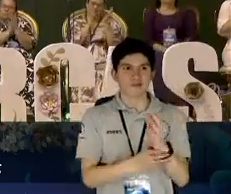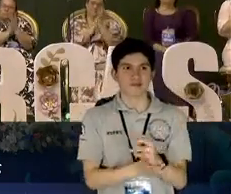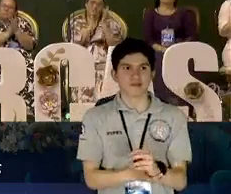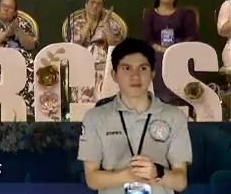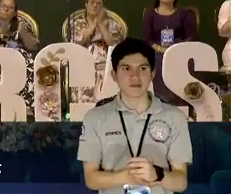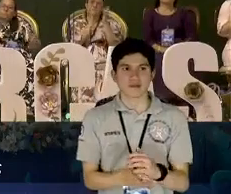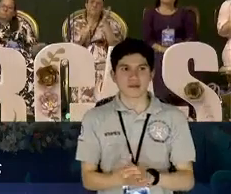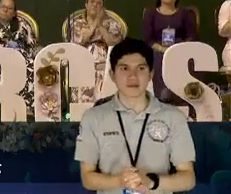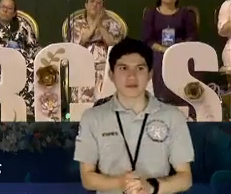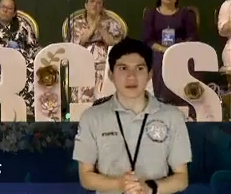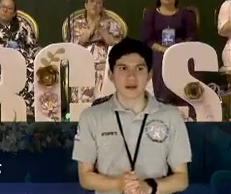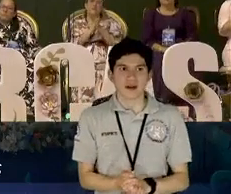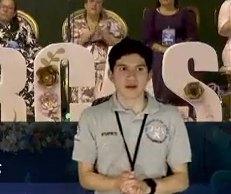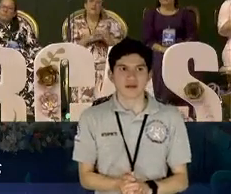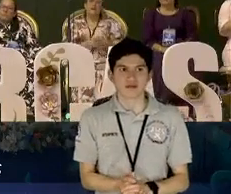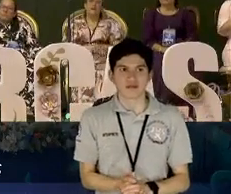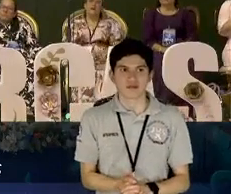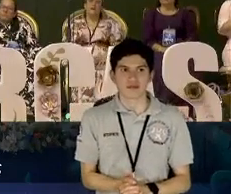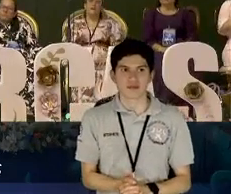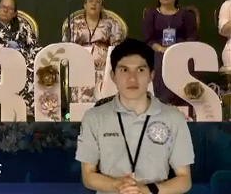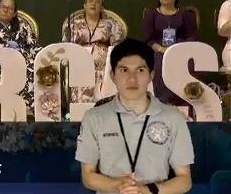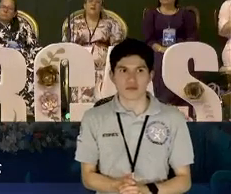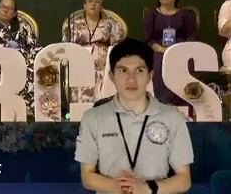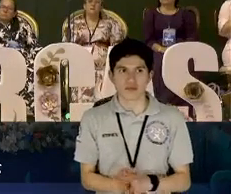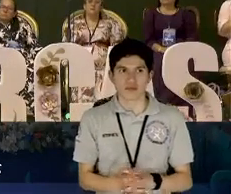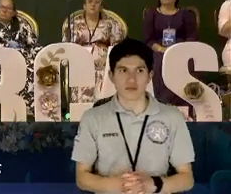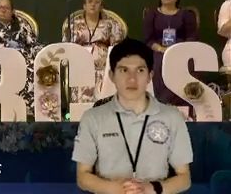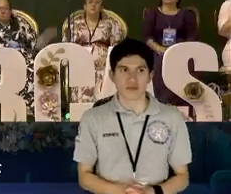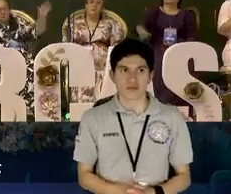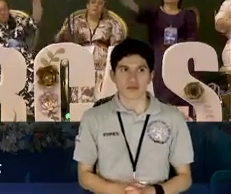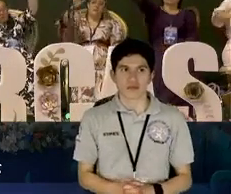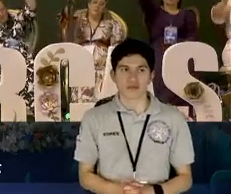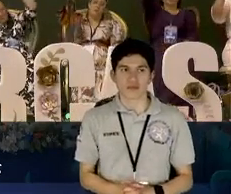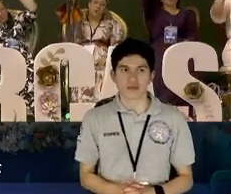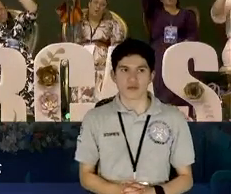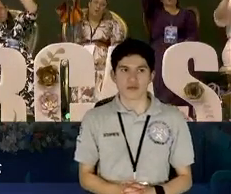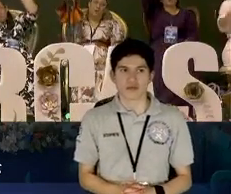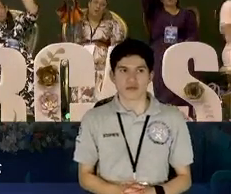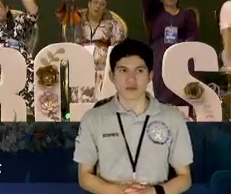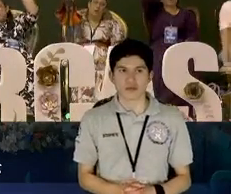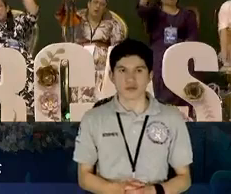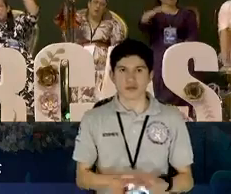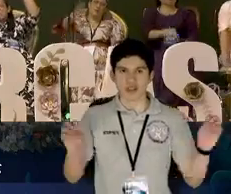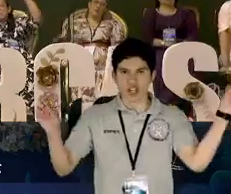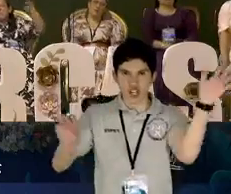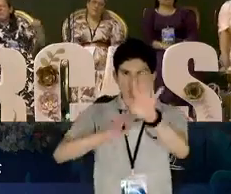Gloria a Dios. Todo el que quiere permanecer en la unidad, diga gloria a Dios.